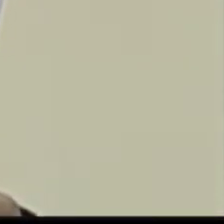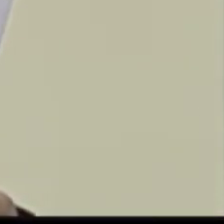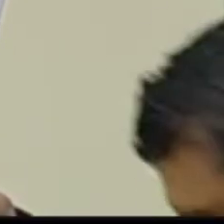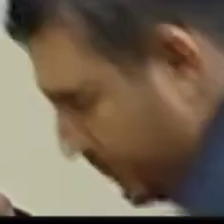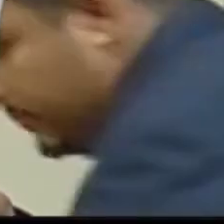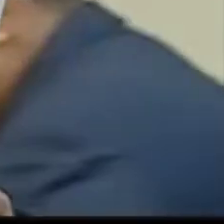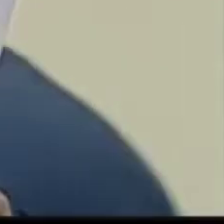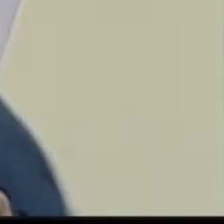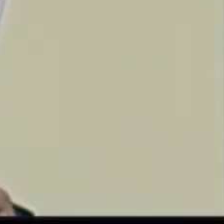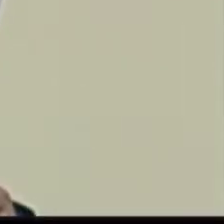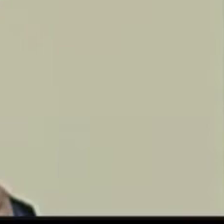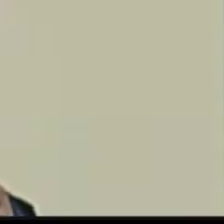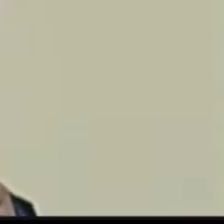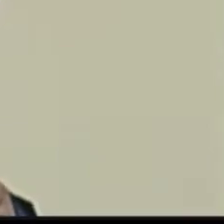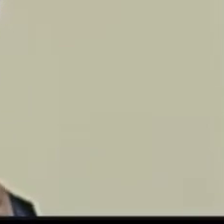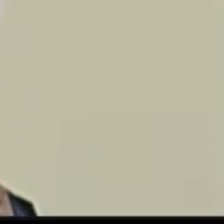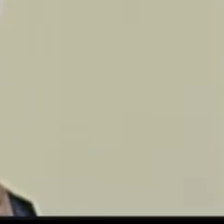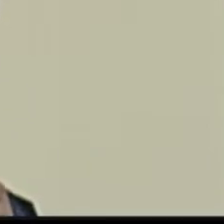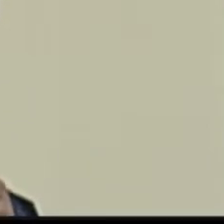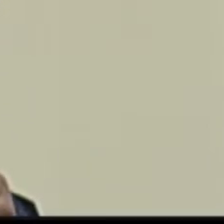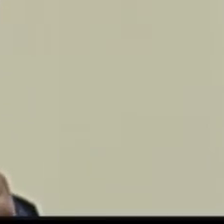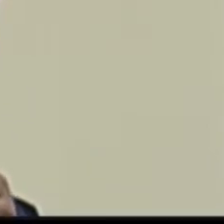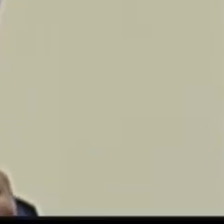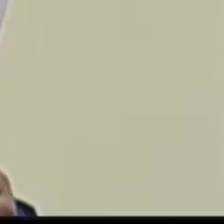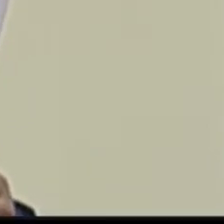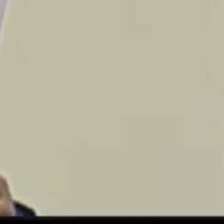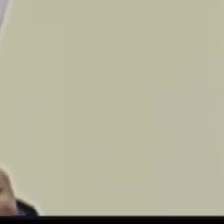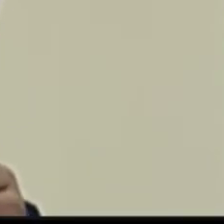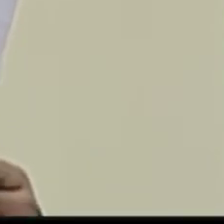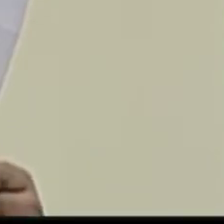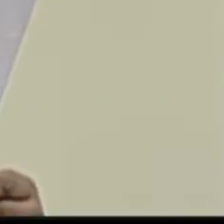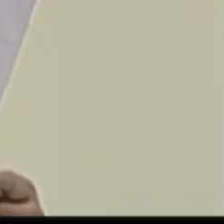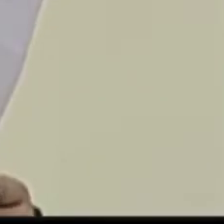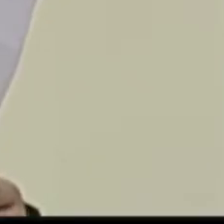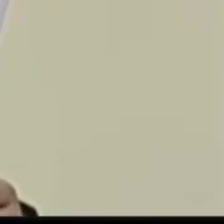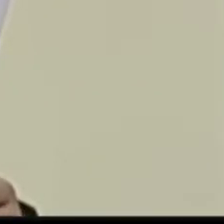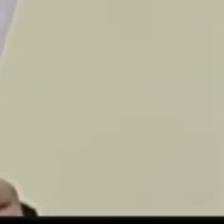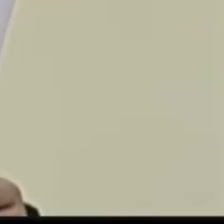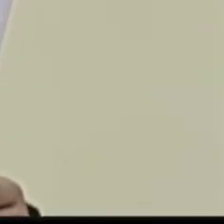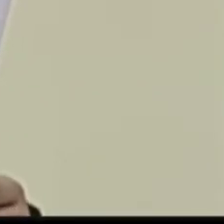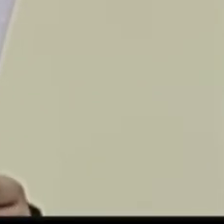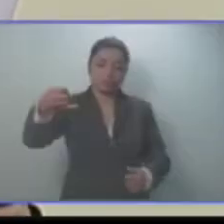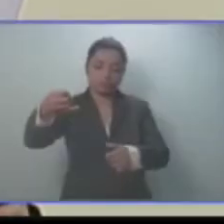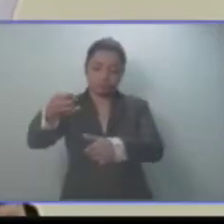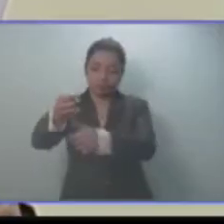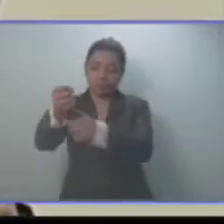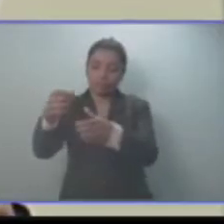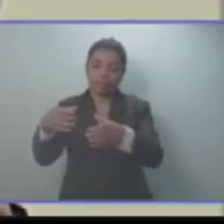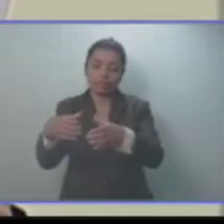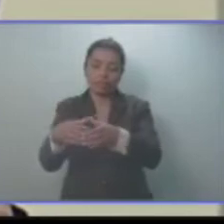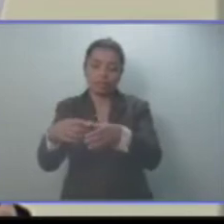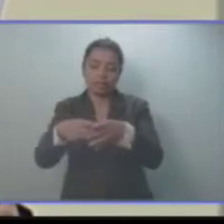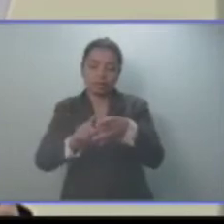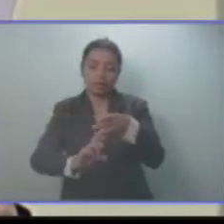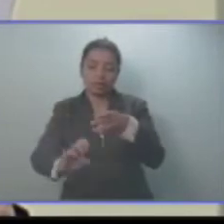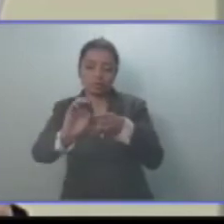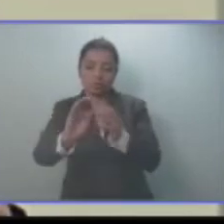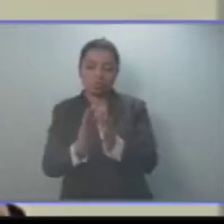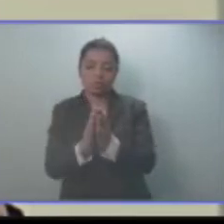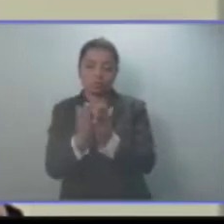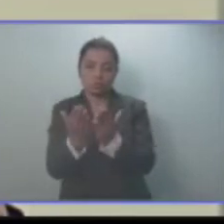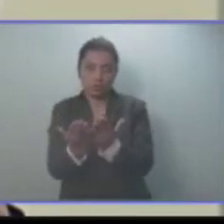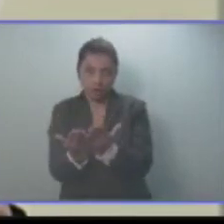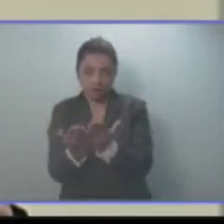protesta en posesión del cargo como magistrados propietarios de la Honorable Corte Suprema de Justicia y de la Sala